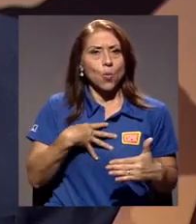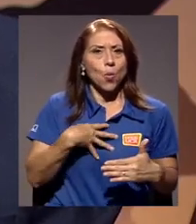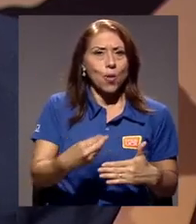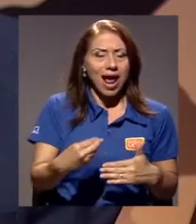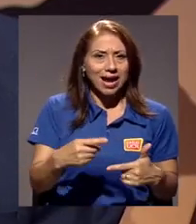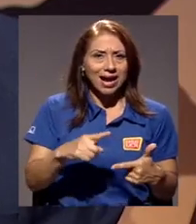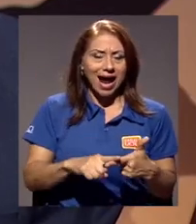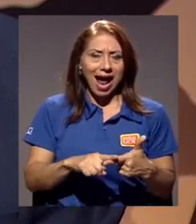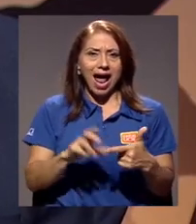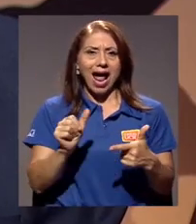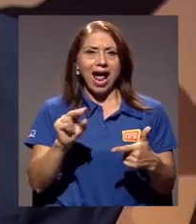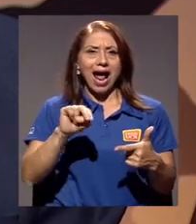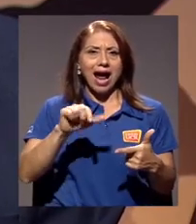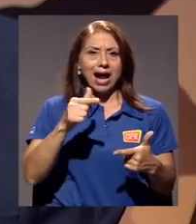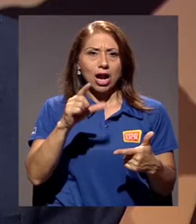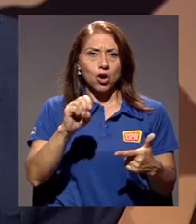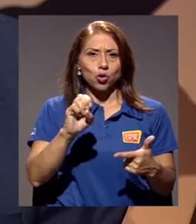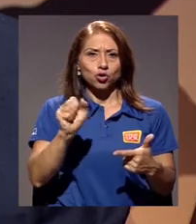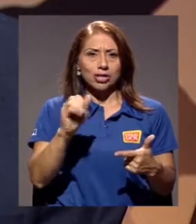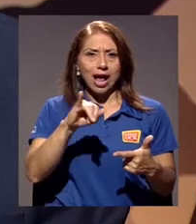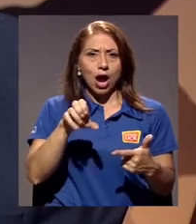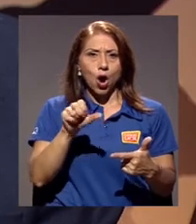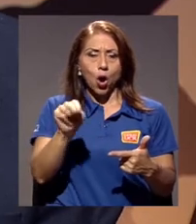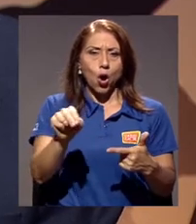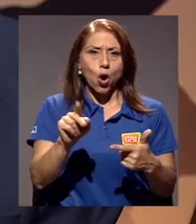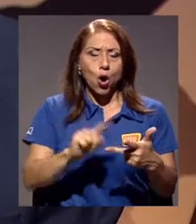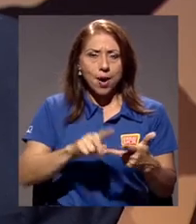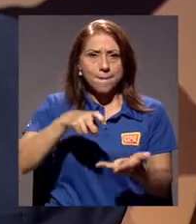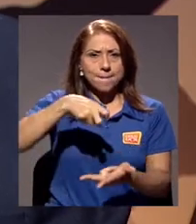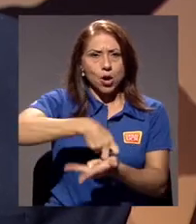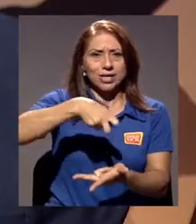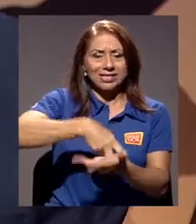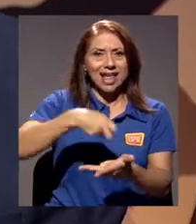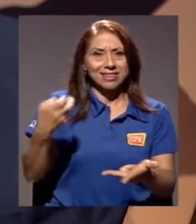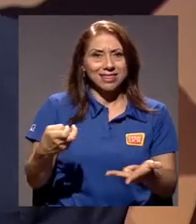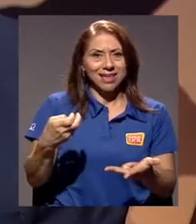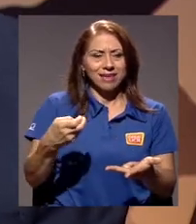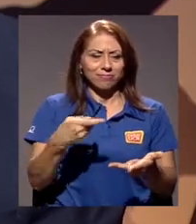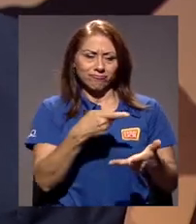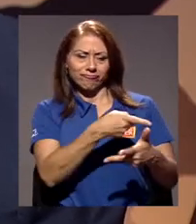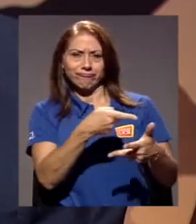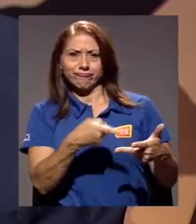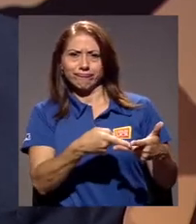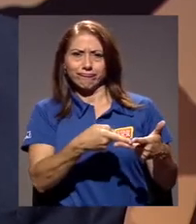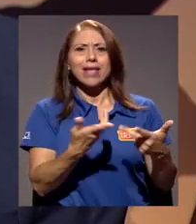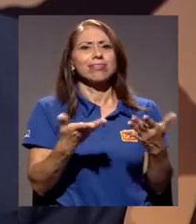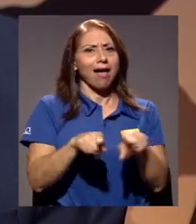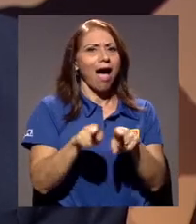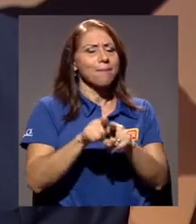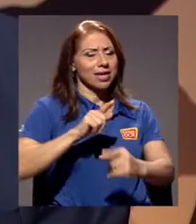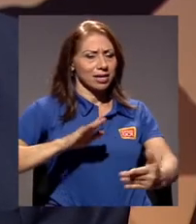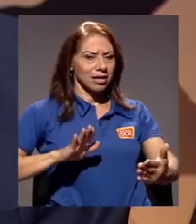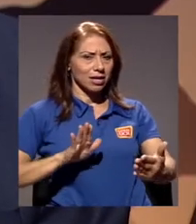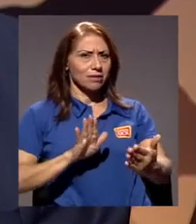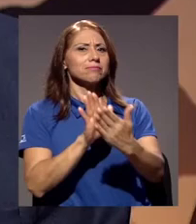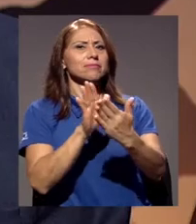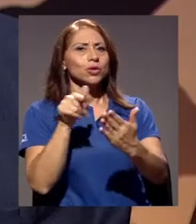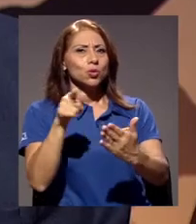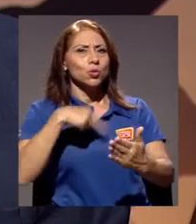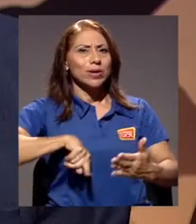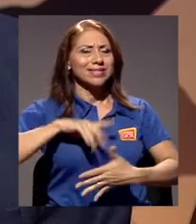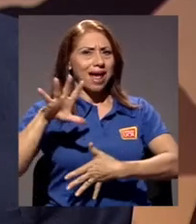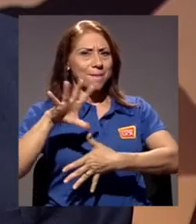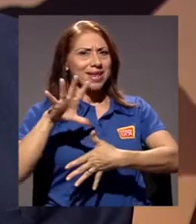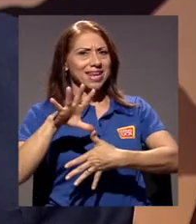protestantes está nuestra américa la discriminada que es en este sentido la es